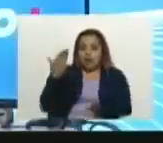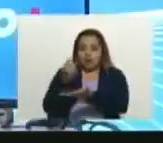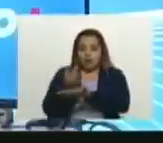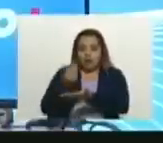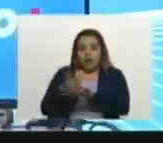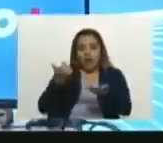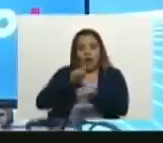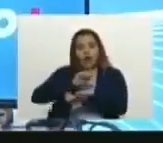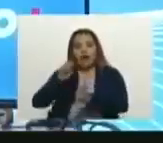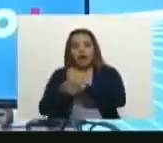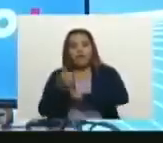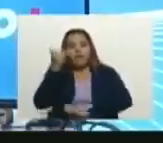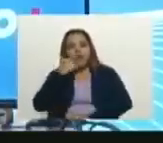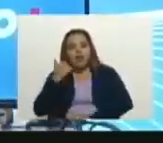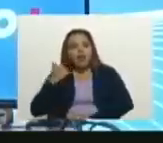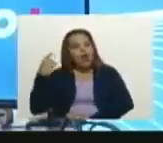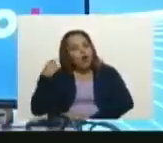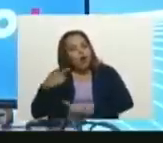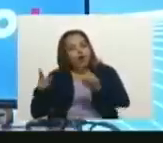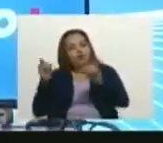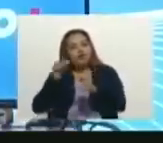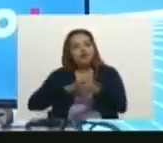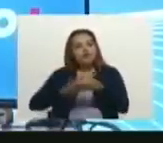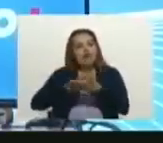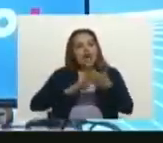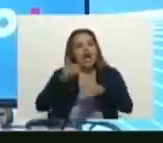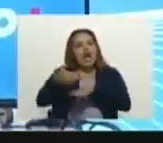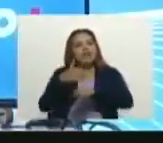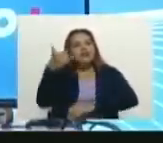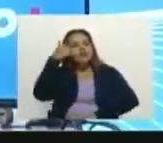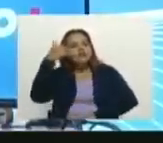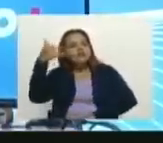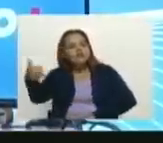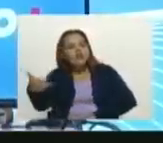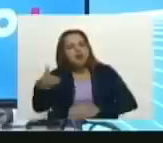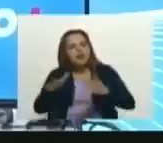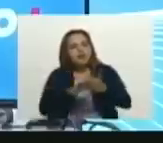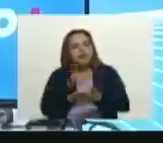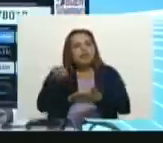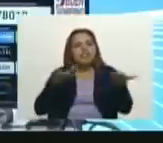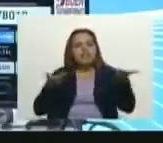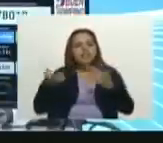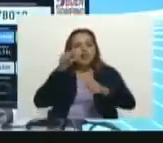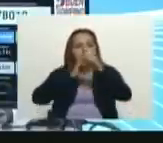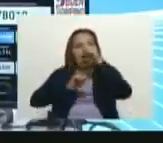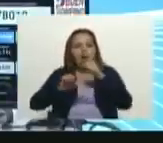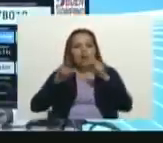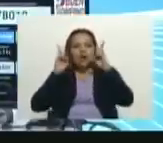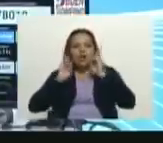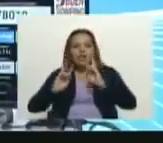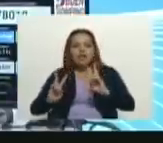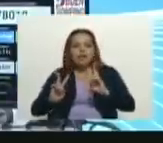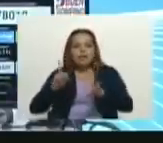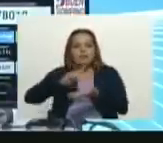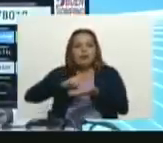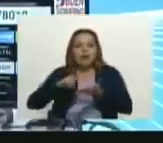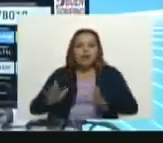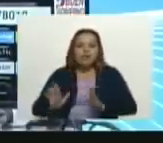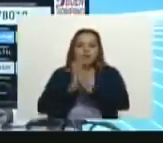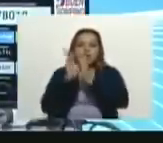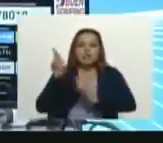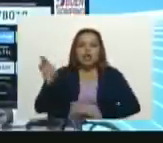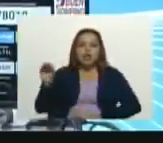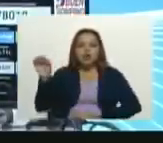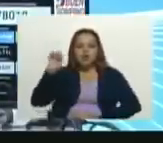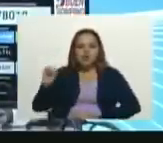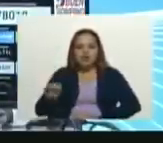Otro caso resuelto, esta llamada la recibíamos en la edición pasada de Comaduro Más, se refiere a este caso de servicio de agua potable en la parroquia Santa Rosa, sector